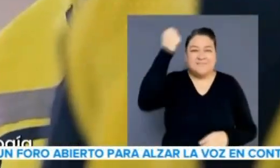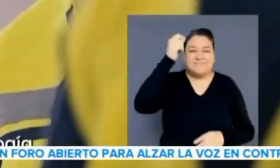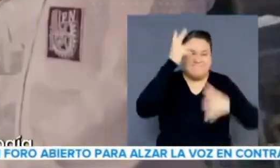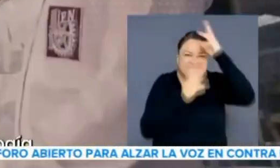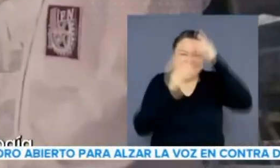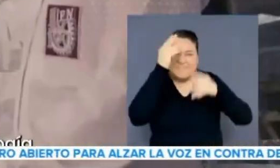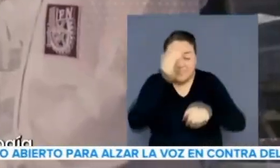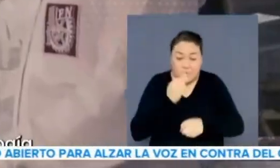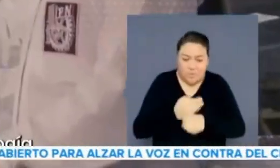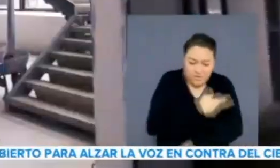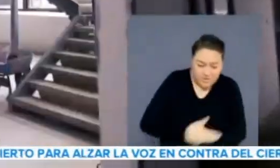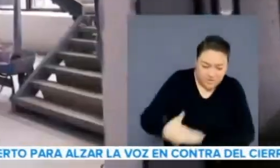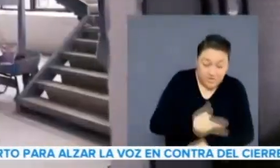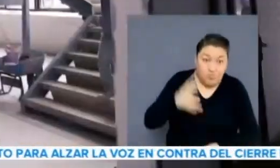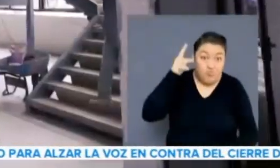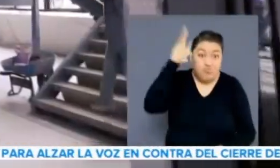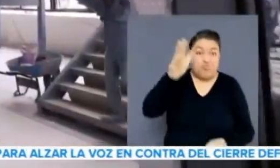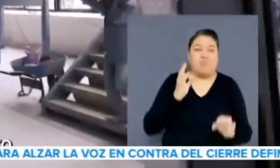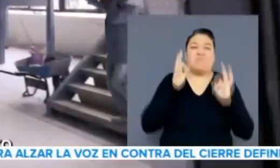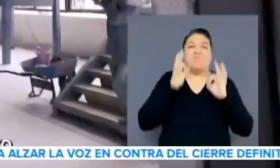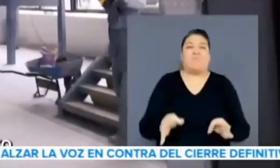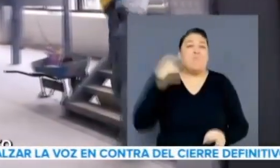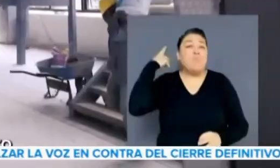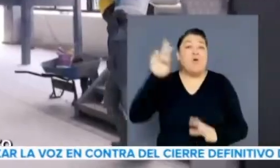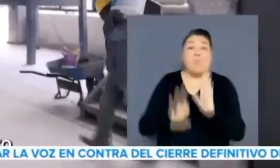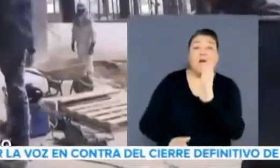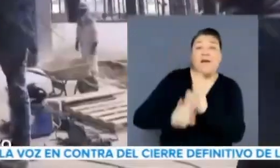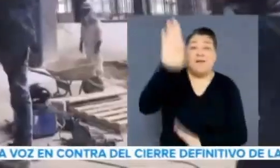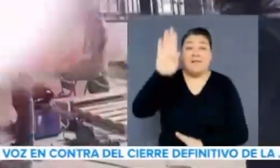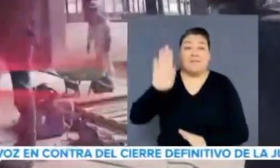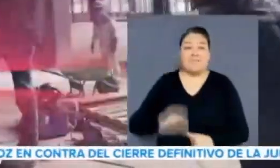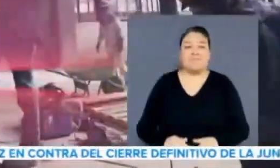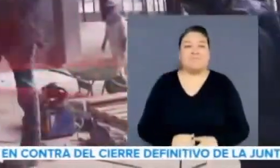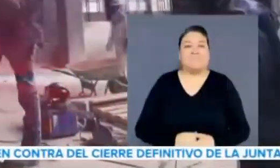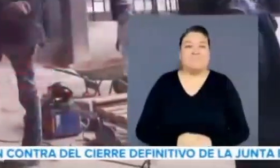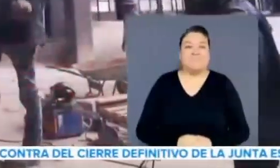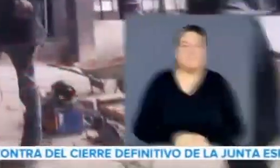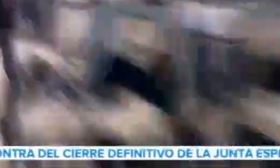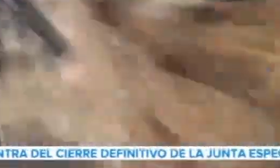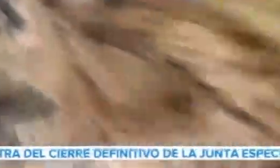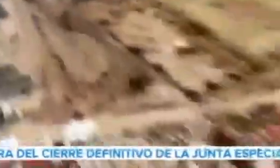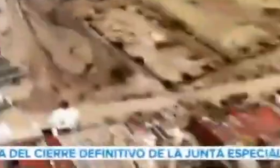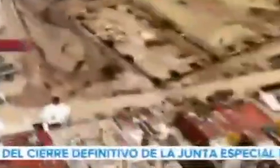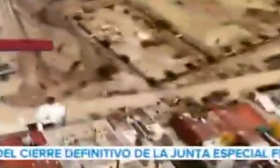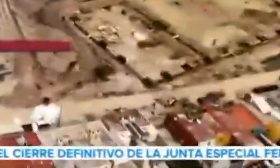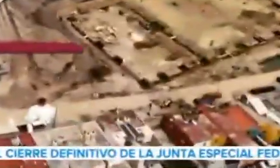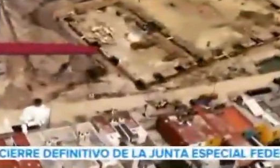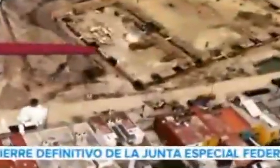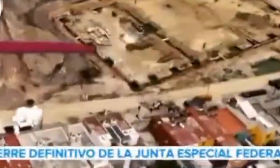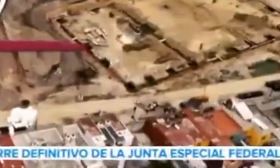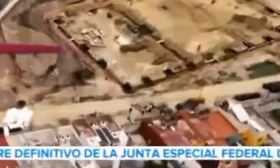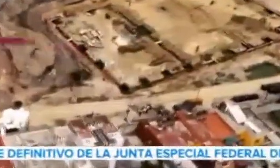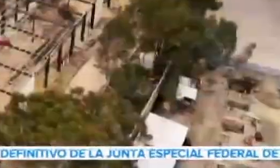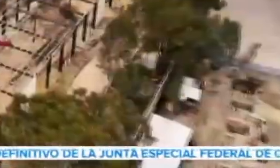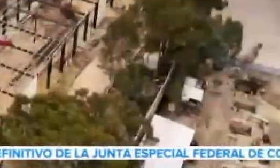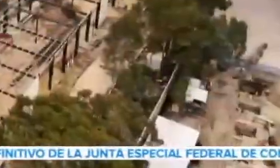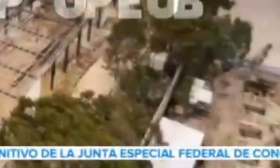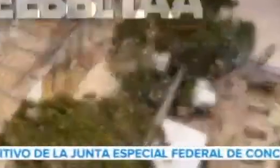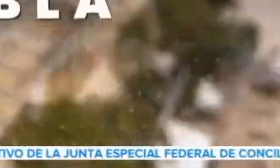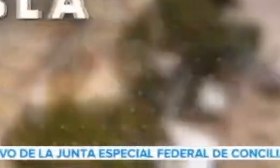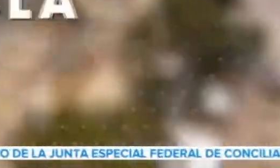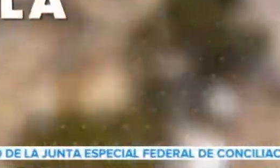carreras profesionales el 75 por de los nuevos estudiantes del Politécnico Nacional